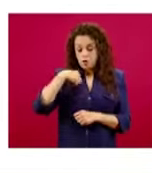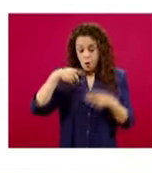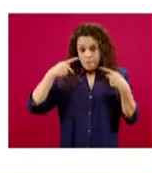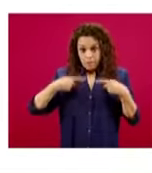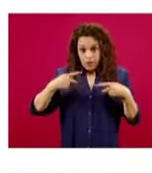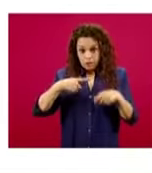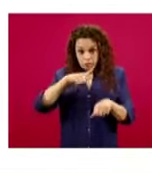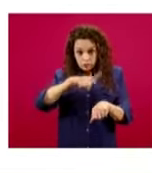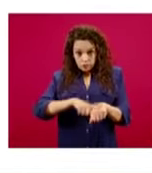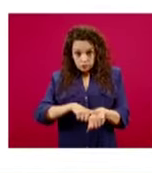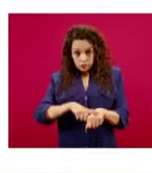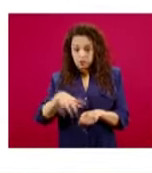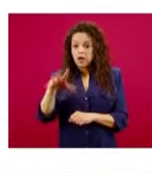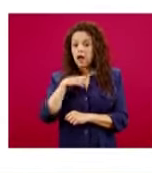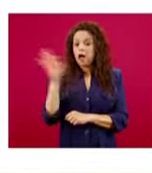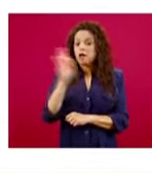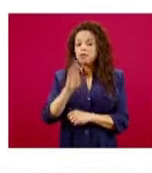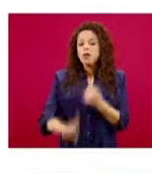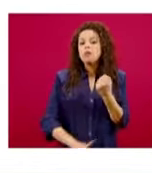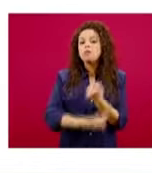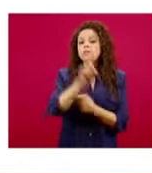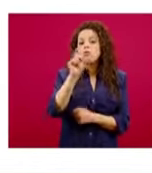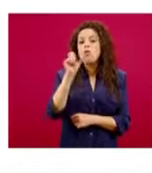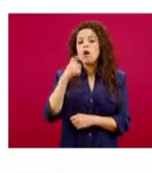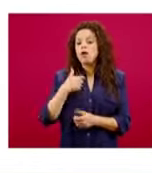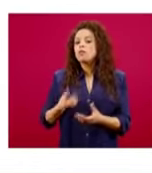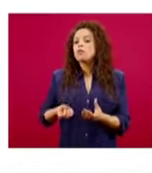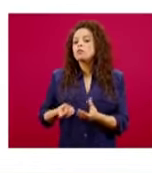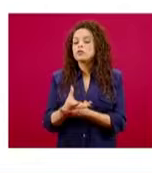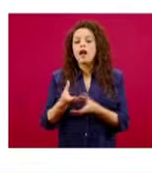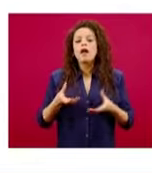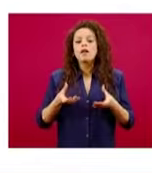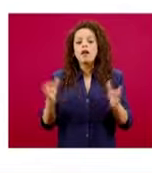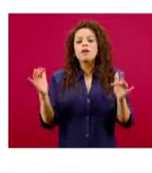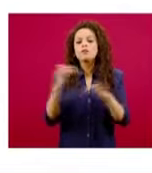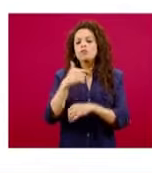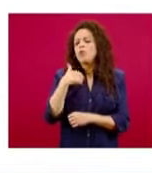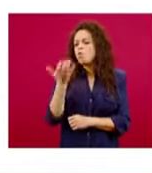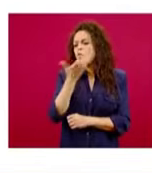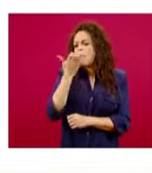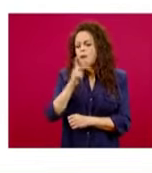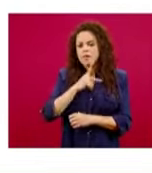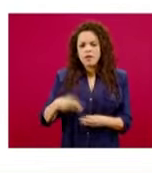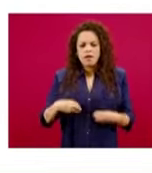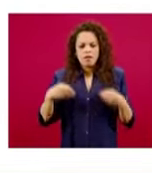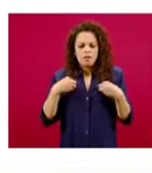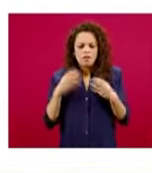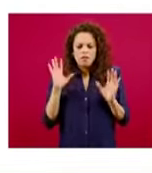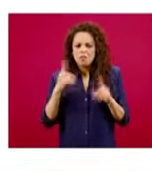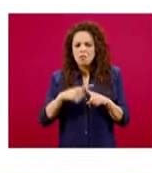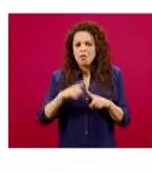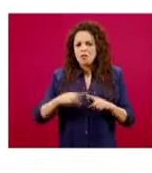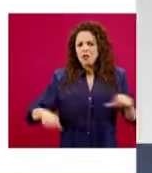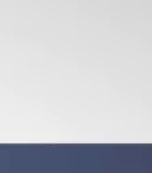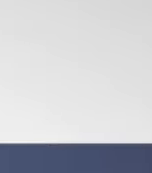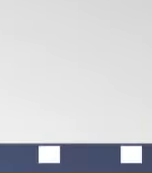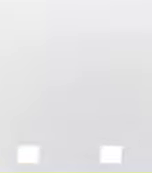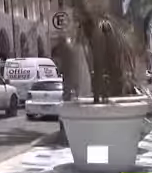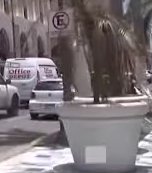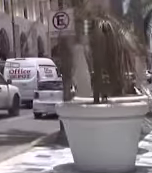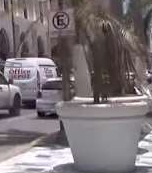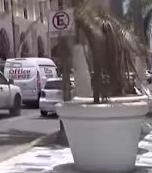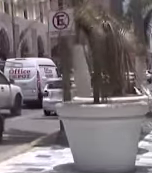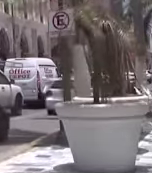si salgo a la calle a hacer mis actividades habituales cuando el riesgo es alto o el riesgo es máximo